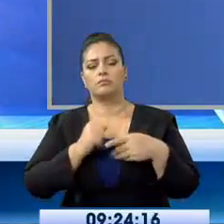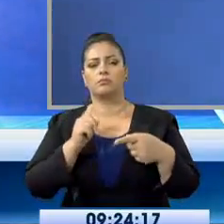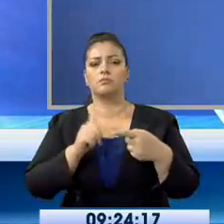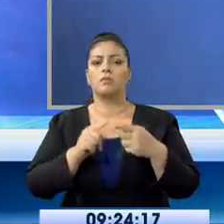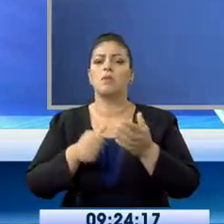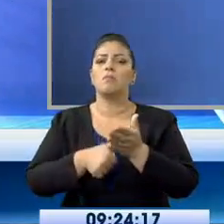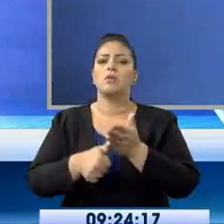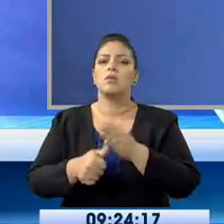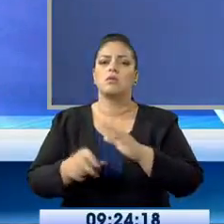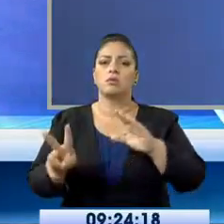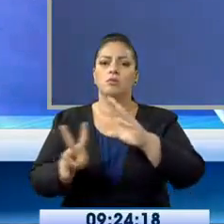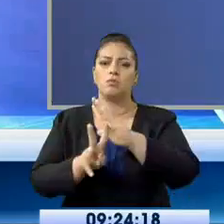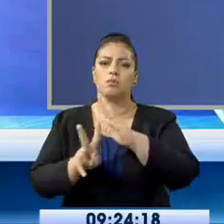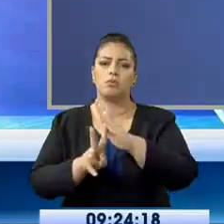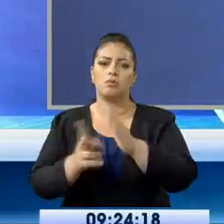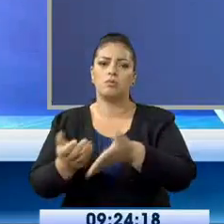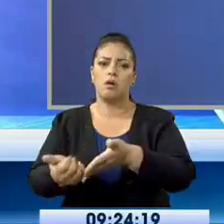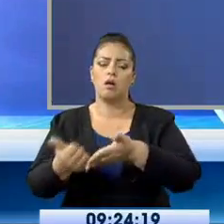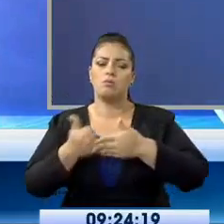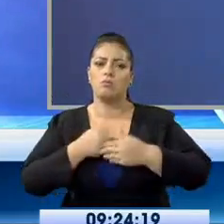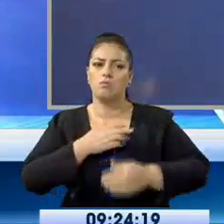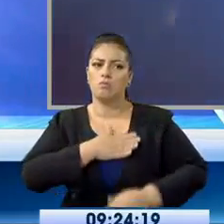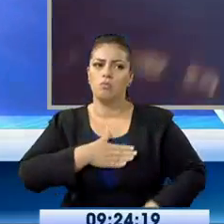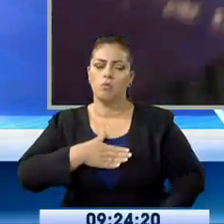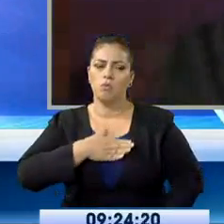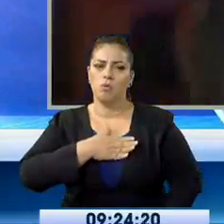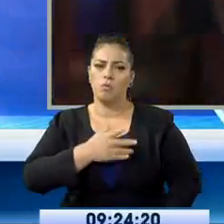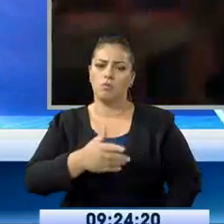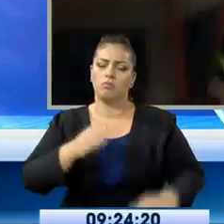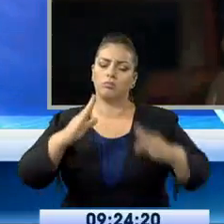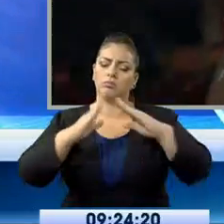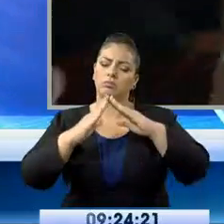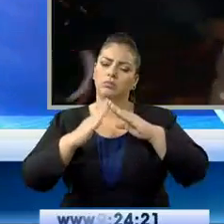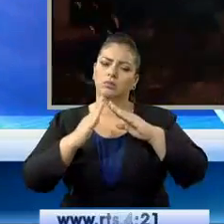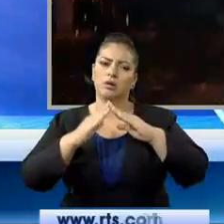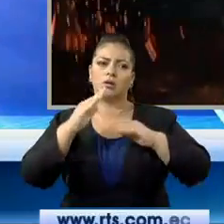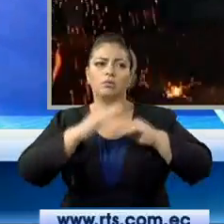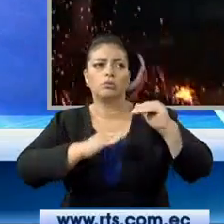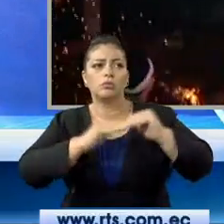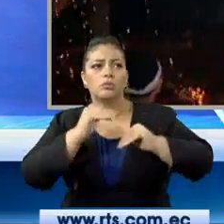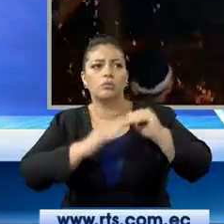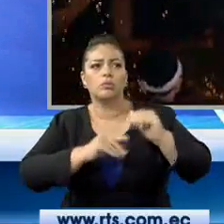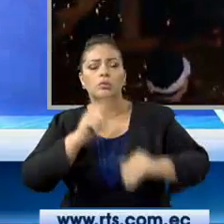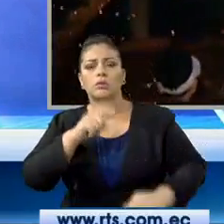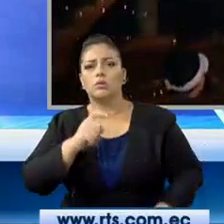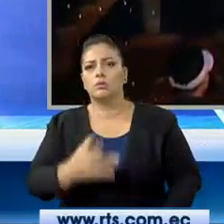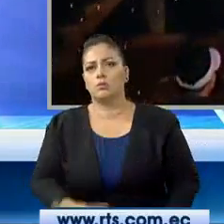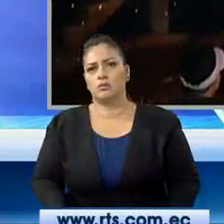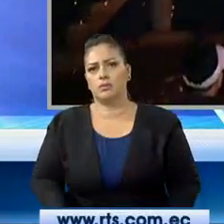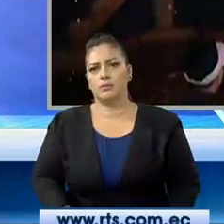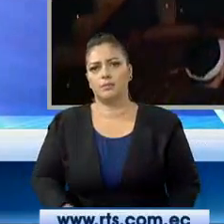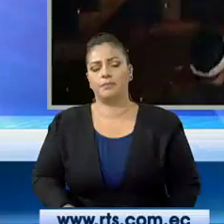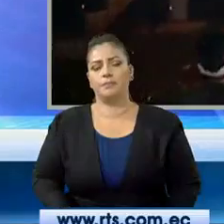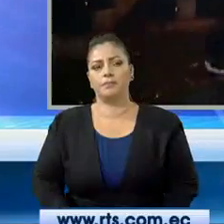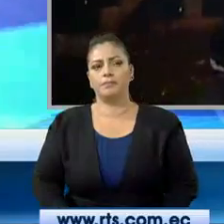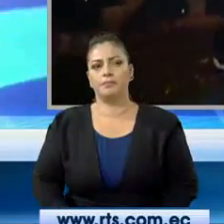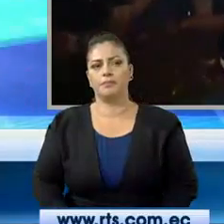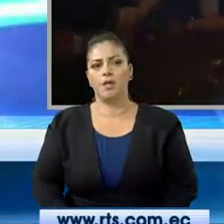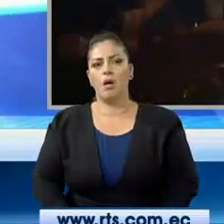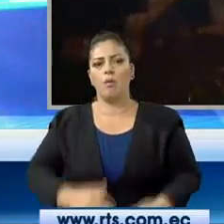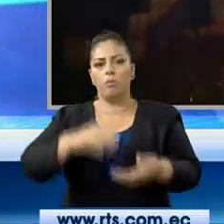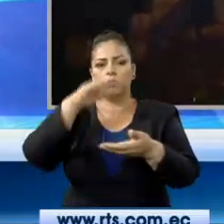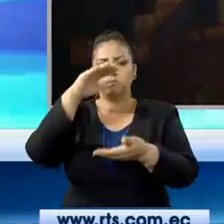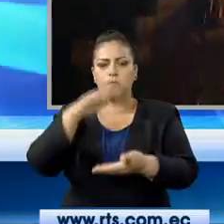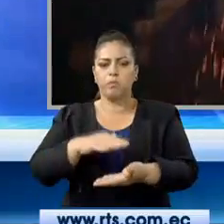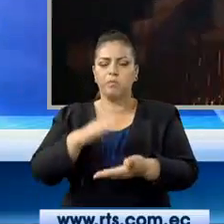con una casa cura, más que sea, ¿sí me entiende? Para poder comenzar de nuevo, a través de cero. Que iré colchones